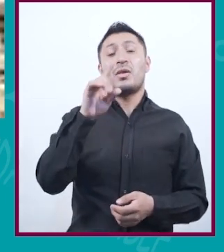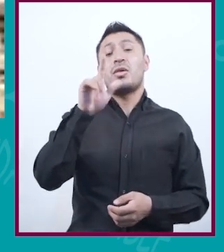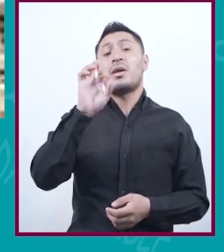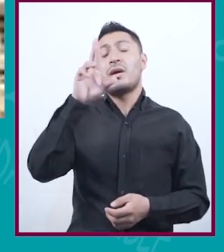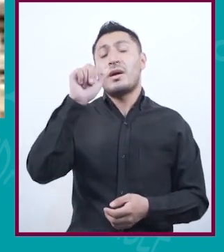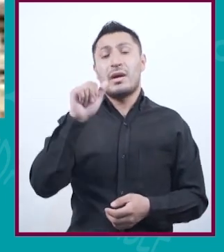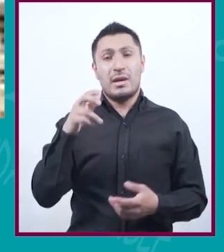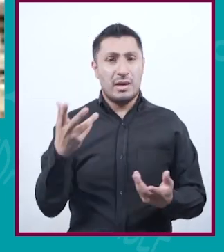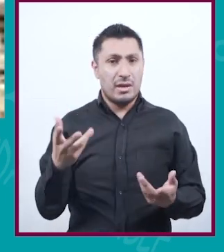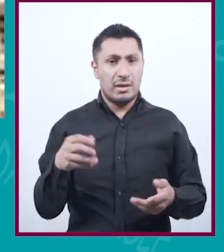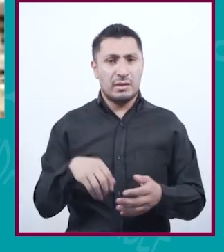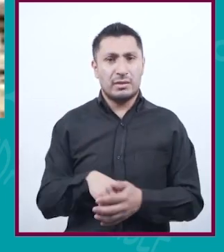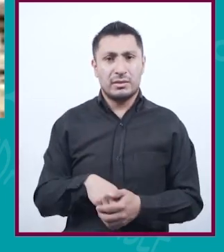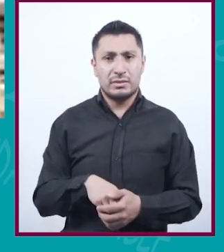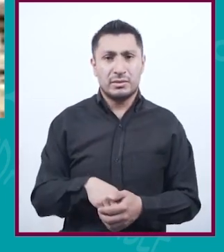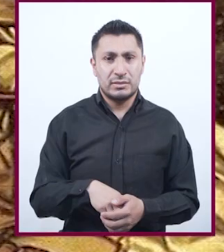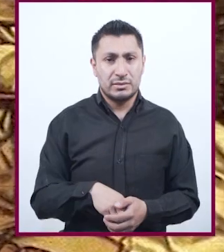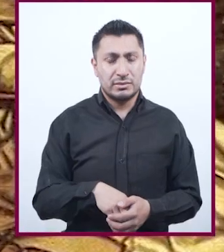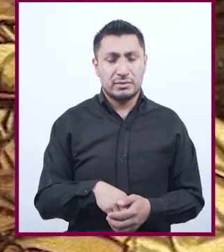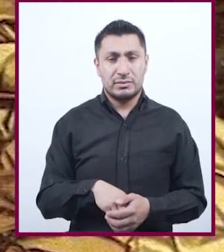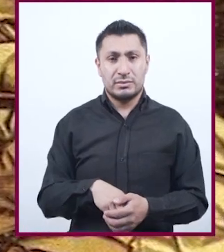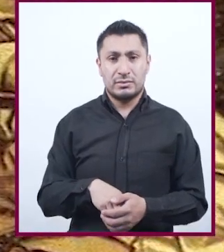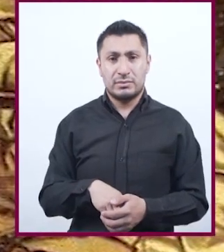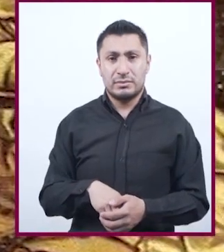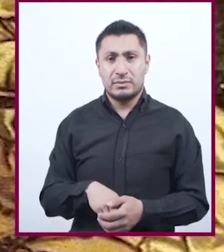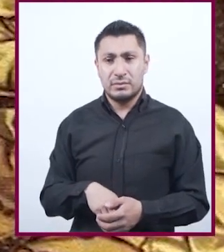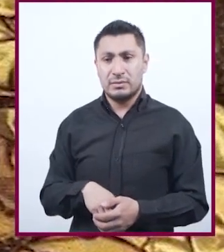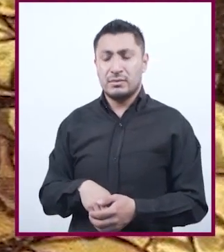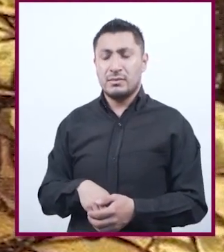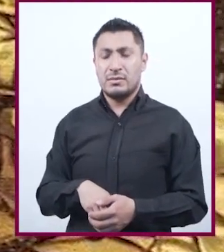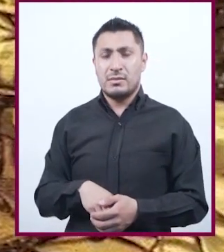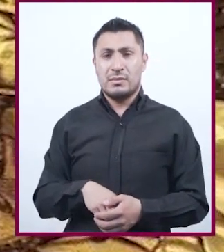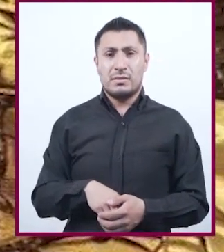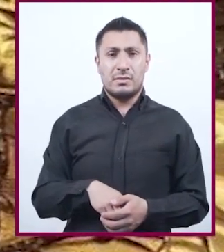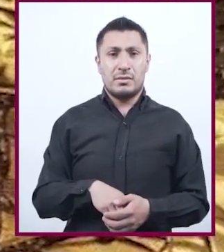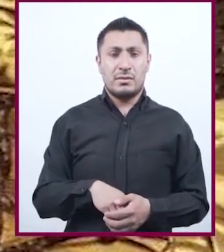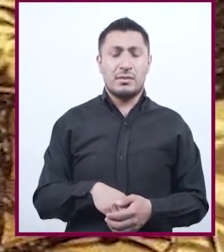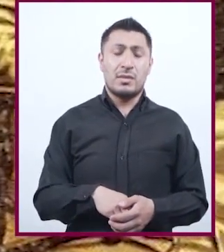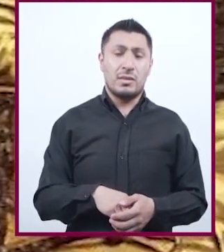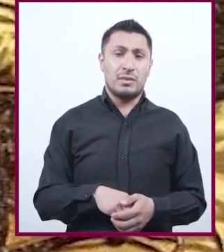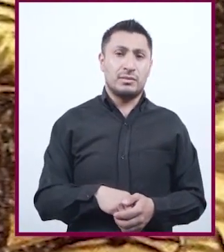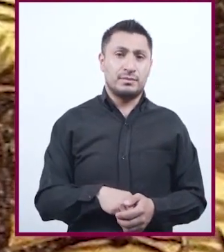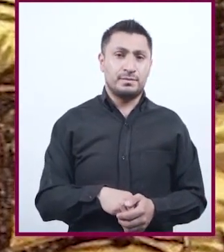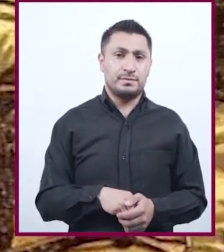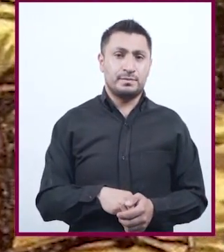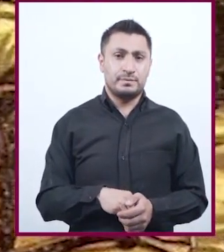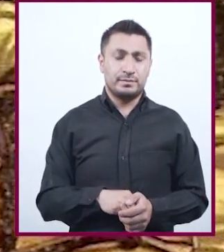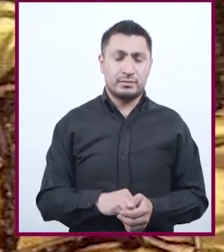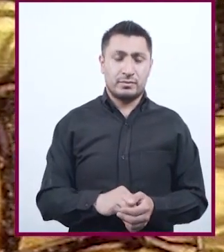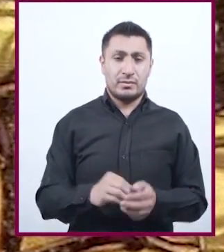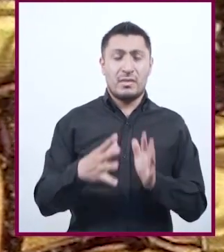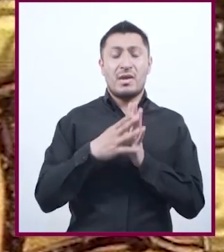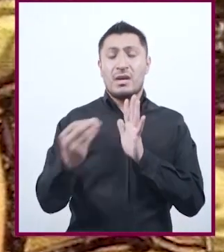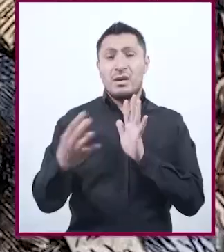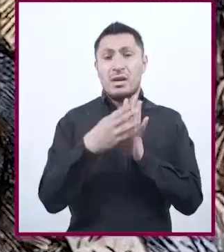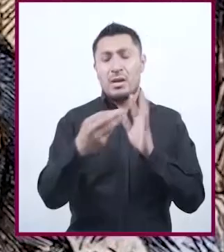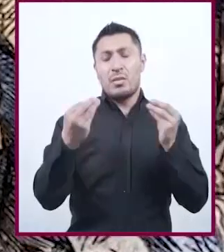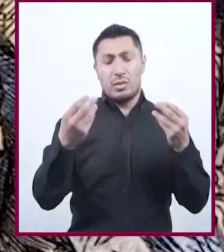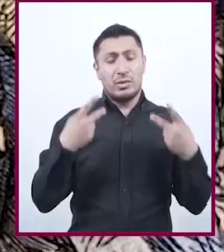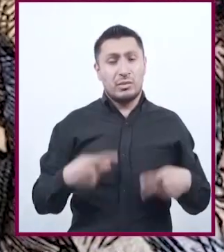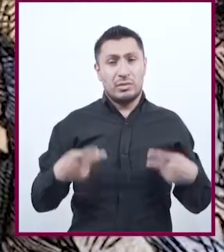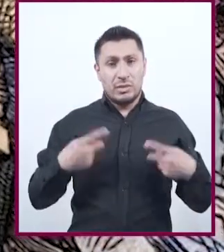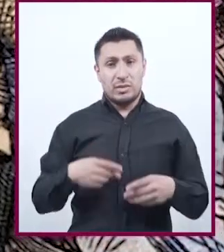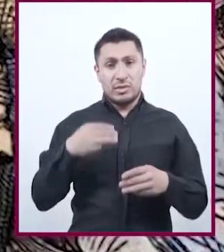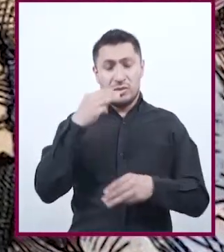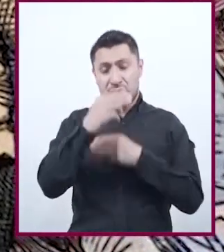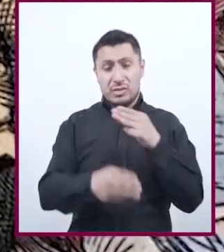atacó gran parte de la población mundial, al igual que pues, el COVID, aunque tuvieron